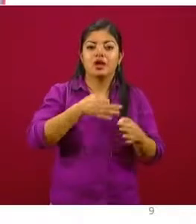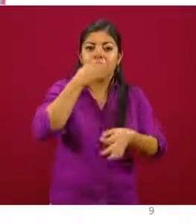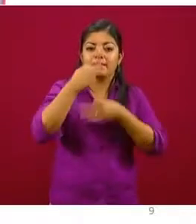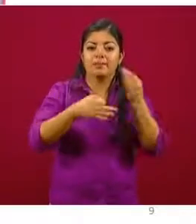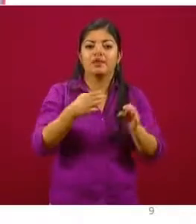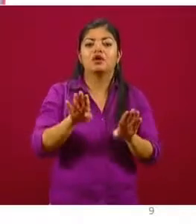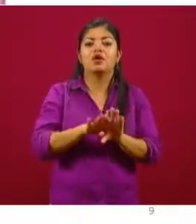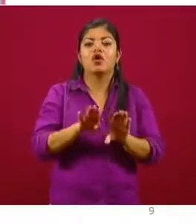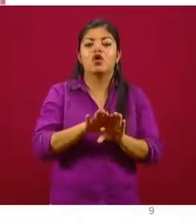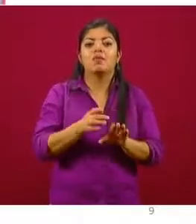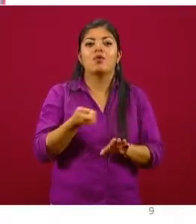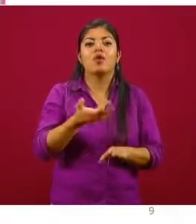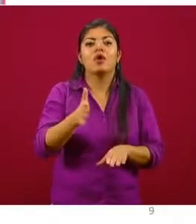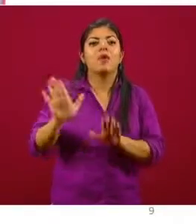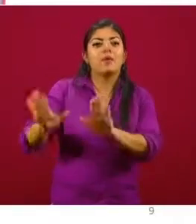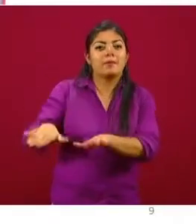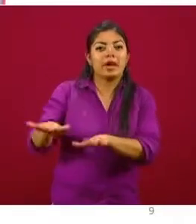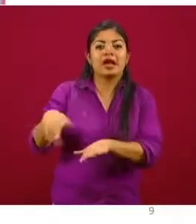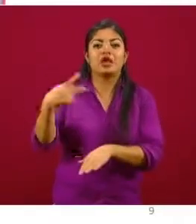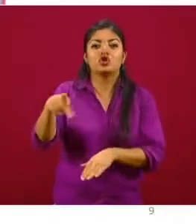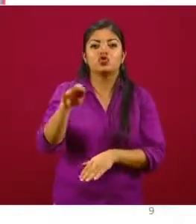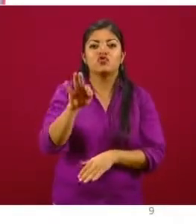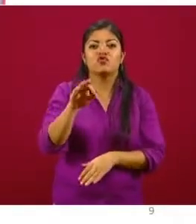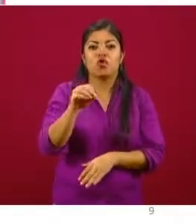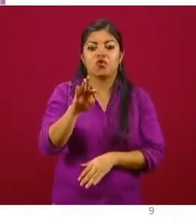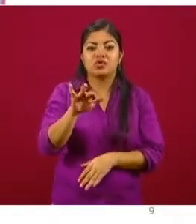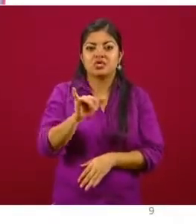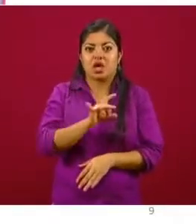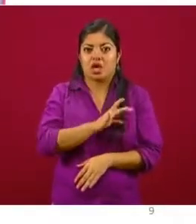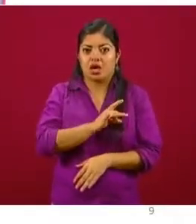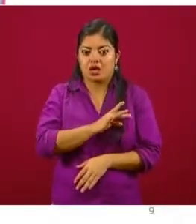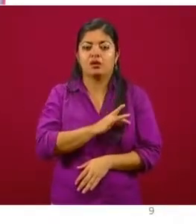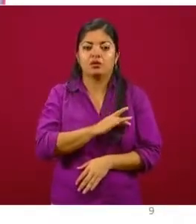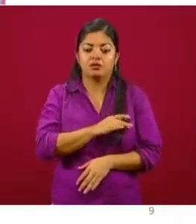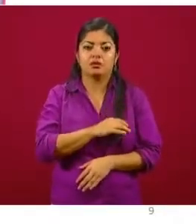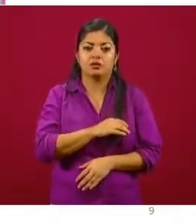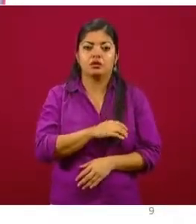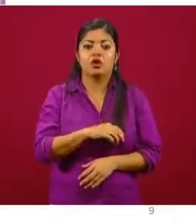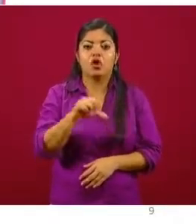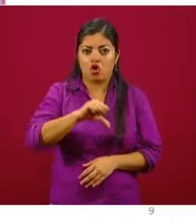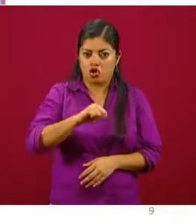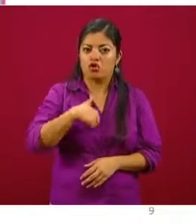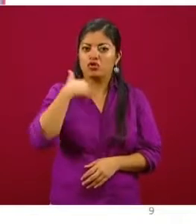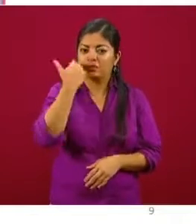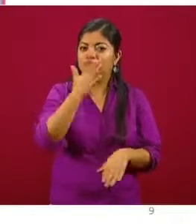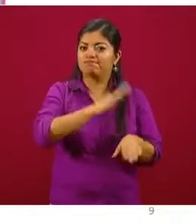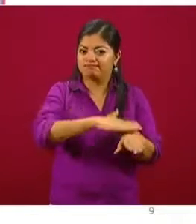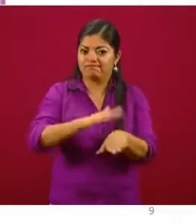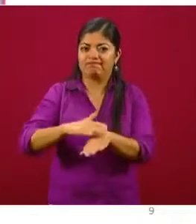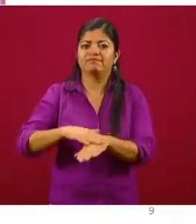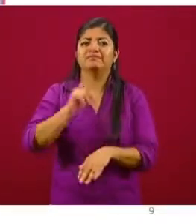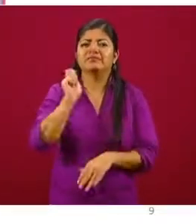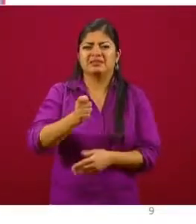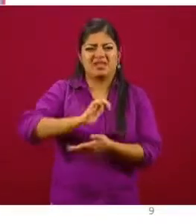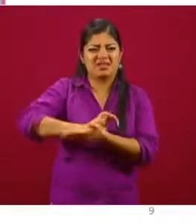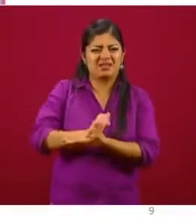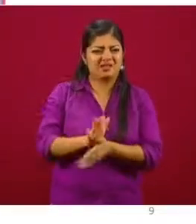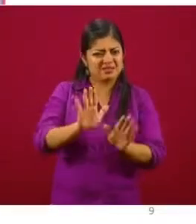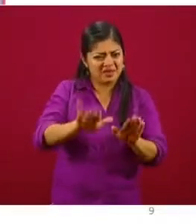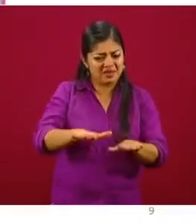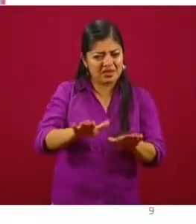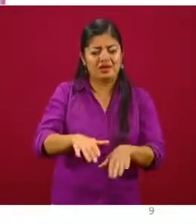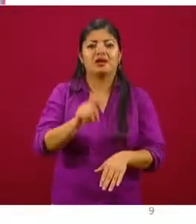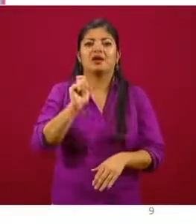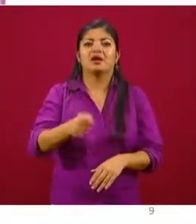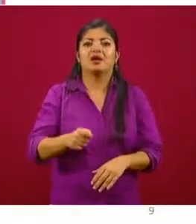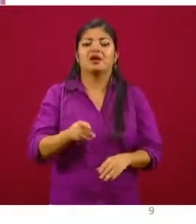a tus fobias, y el día de hoy queremos hacer justamente el llamado para bajar la curva de la discriminación, bajarle a la curva de